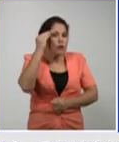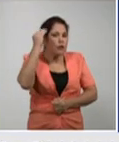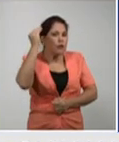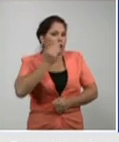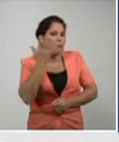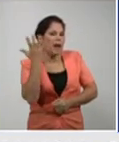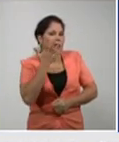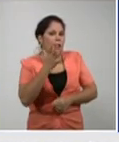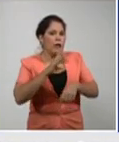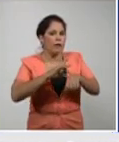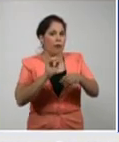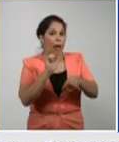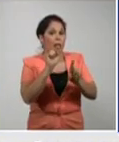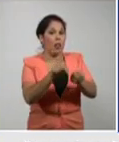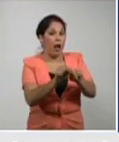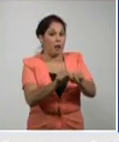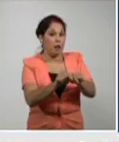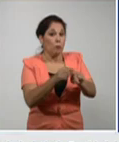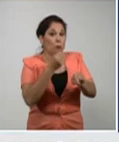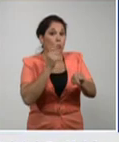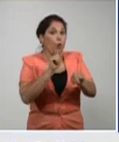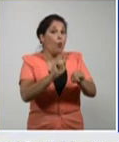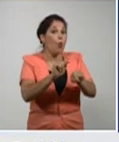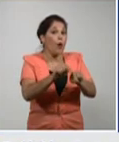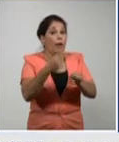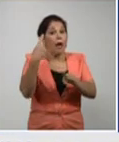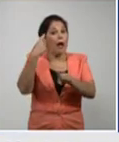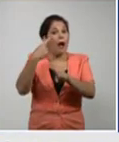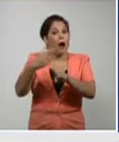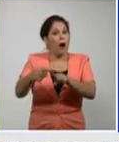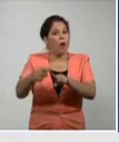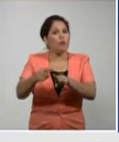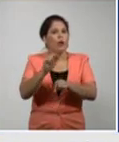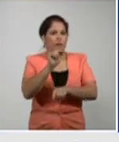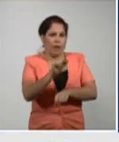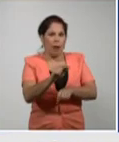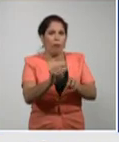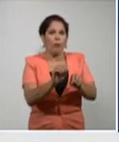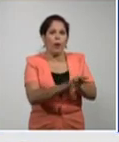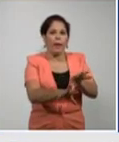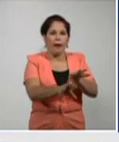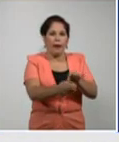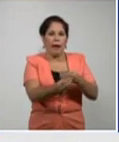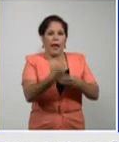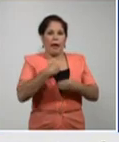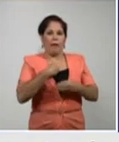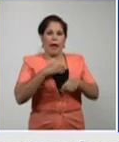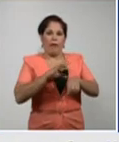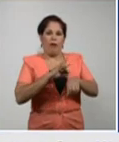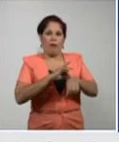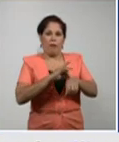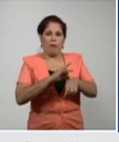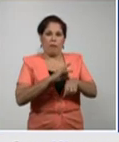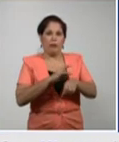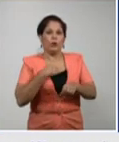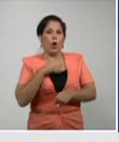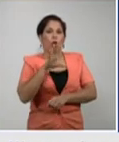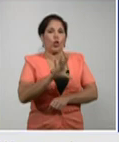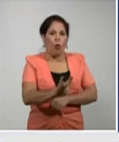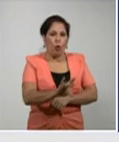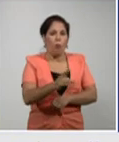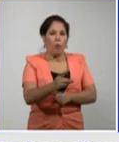que el virus está ahí presente y otra cosa es que sea capaz de contaminar a una persona. Mira, esto pudiéramos